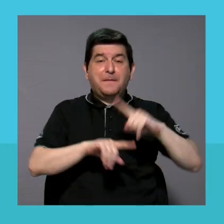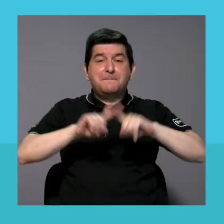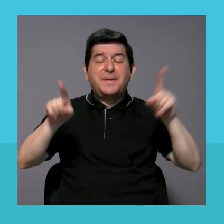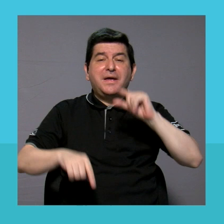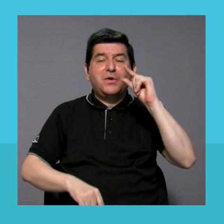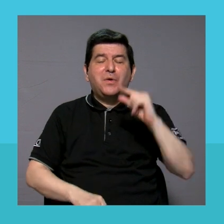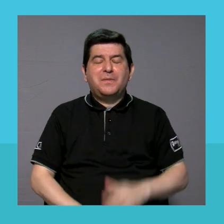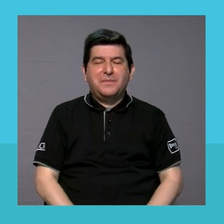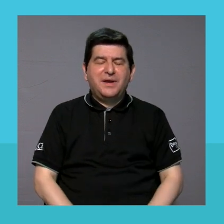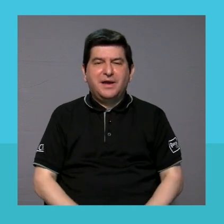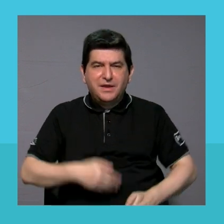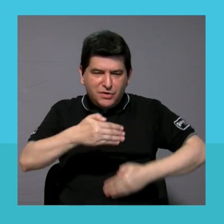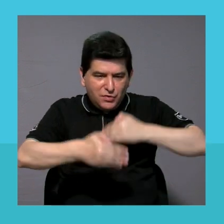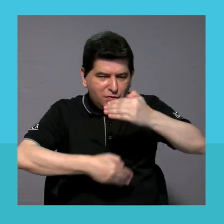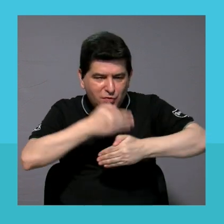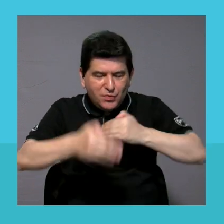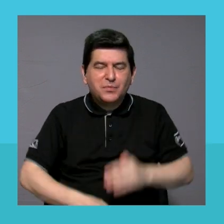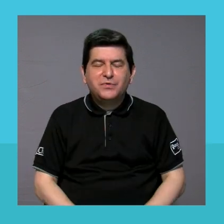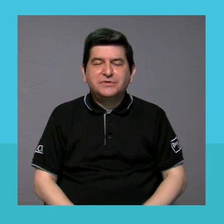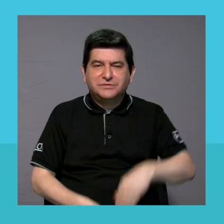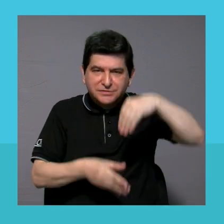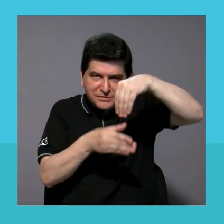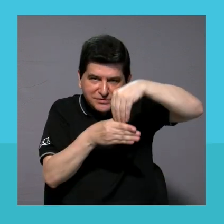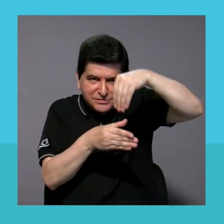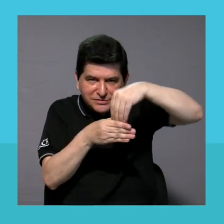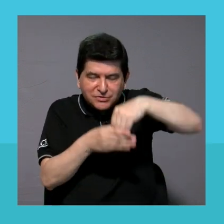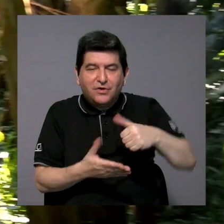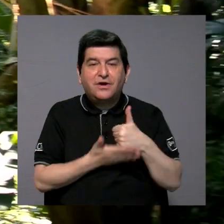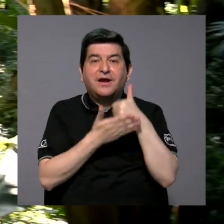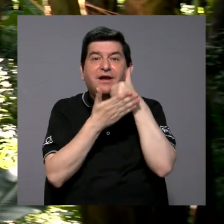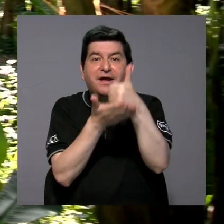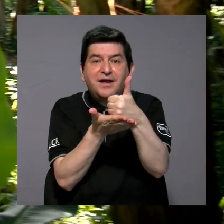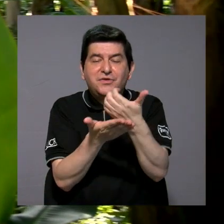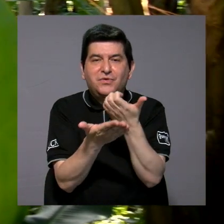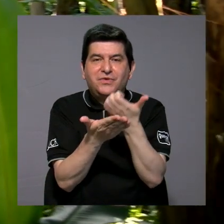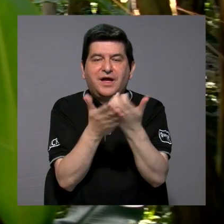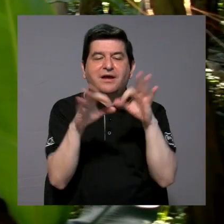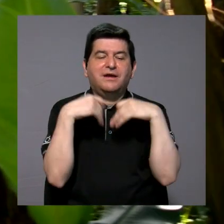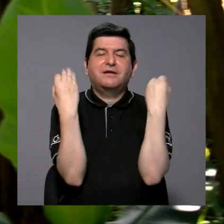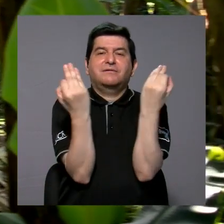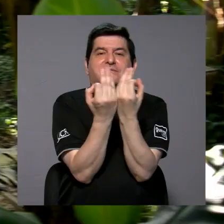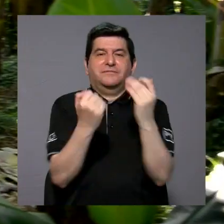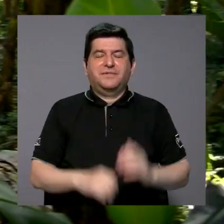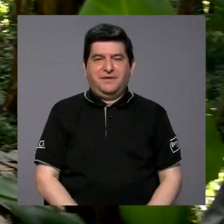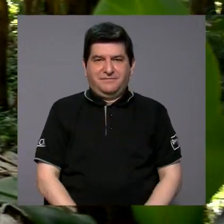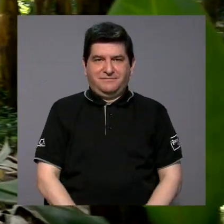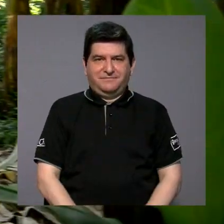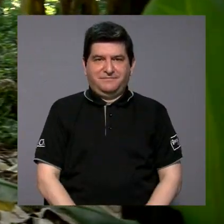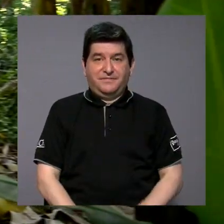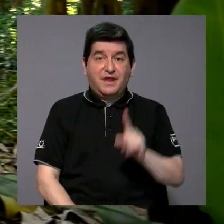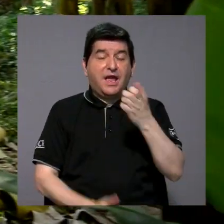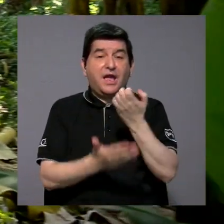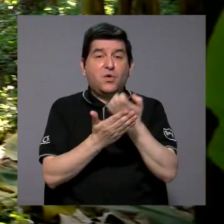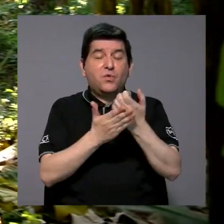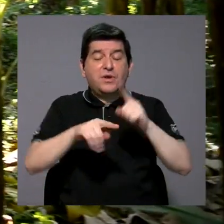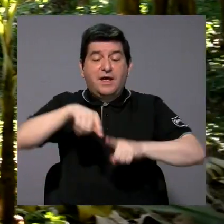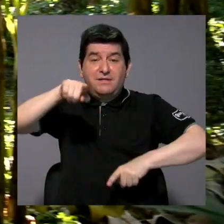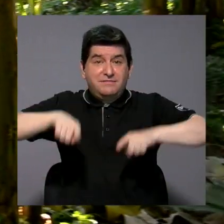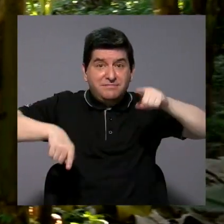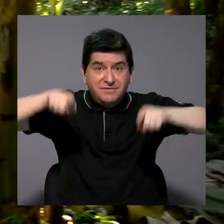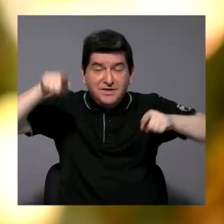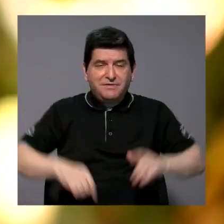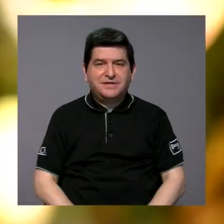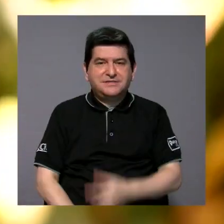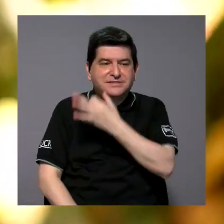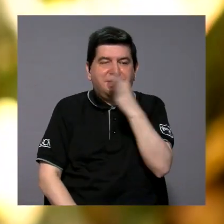pequeño flujo de ingresos que contribuye en su economía familiar. Entonces, en una economía diversificada, en